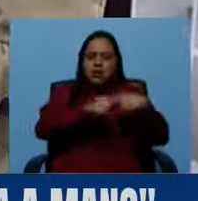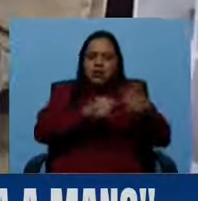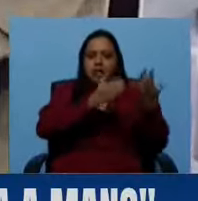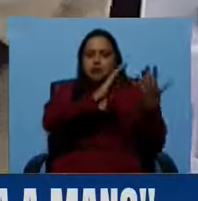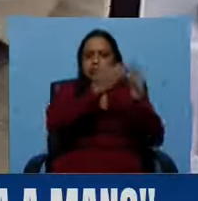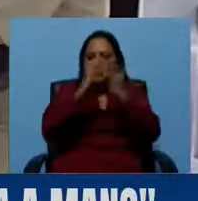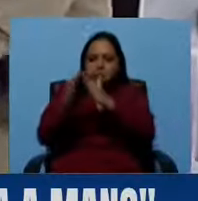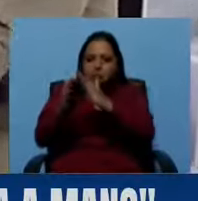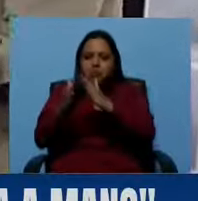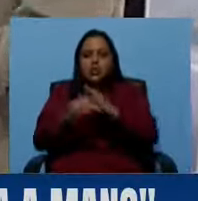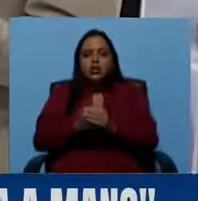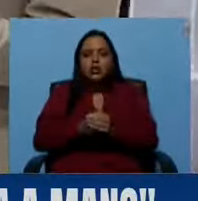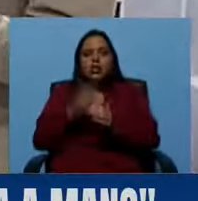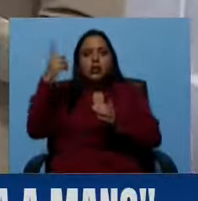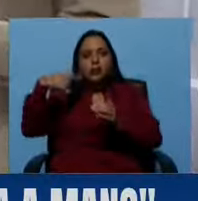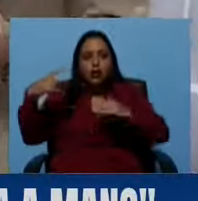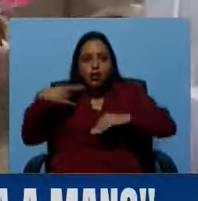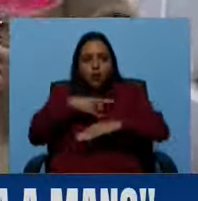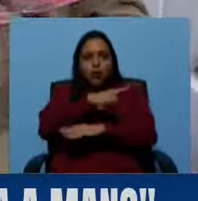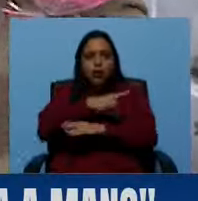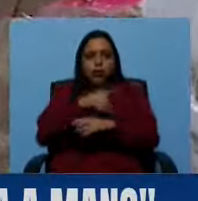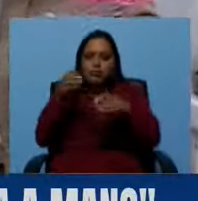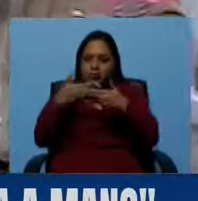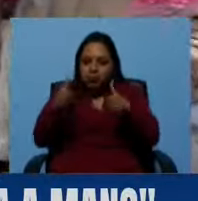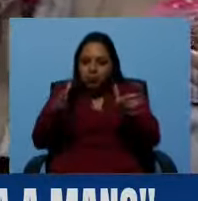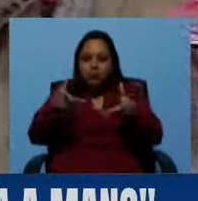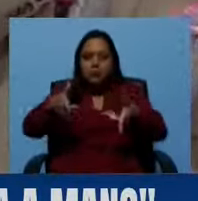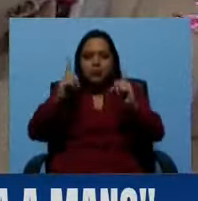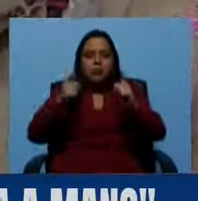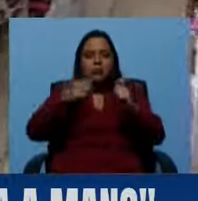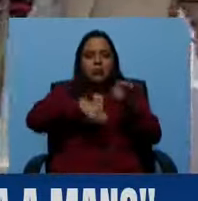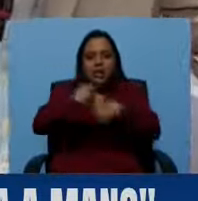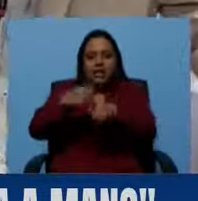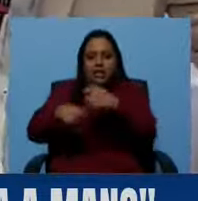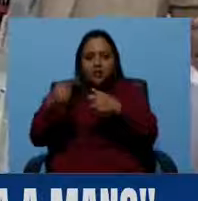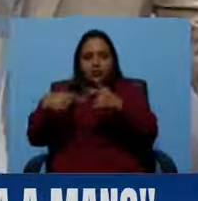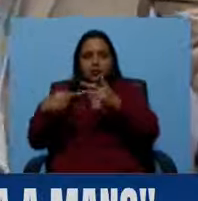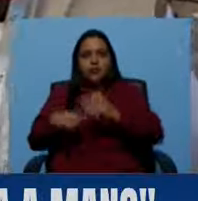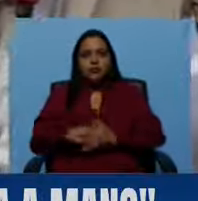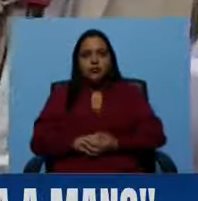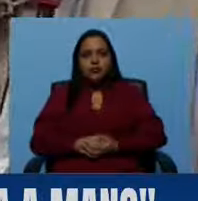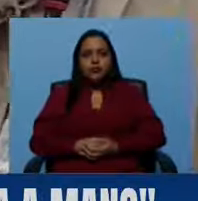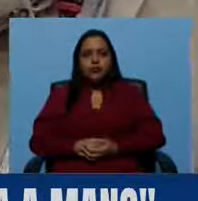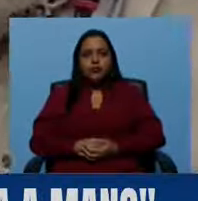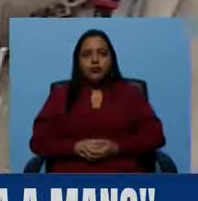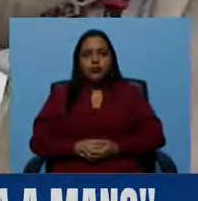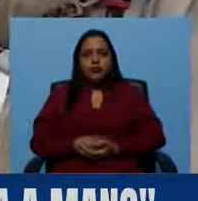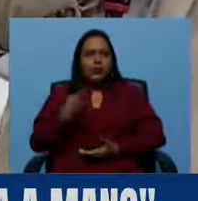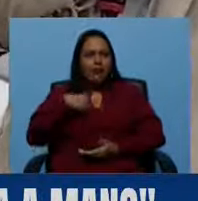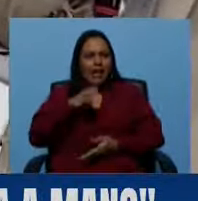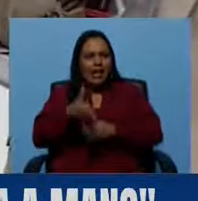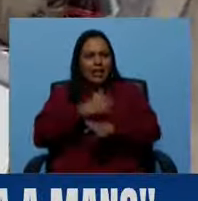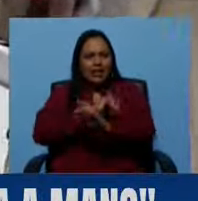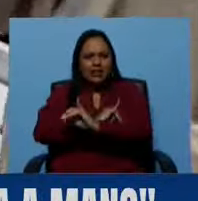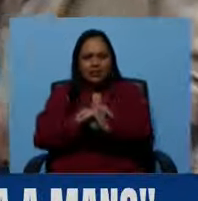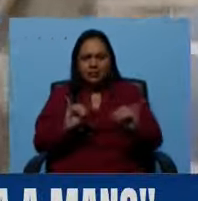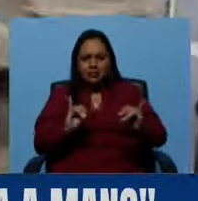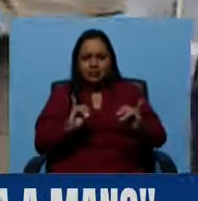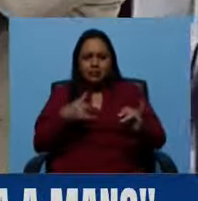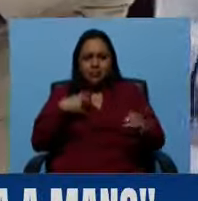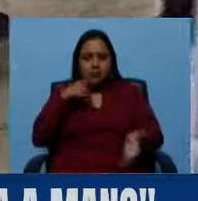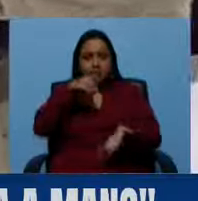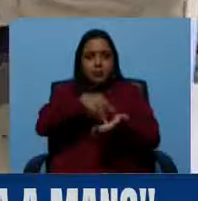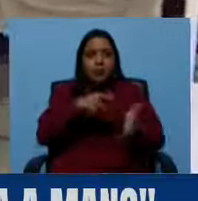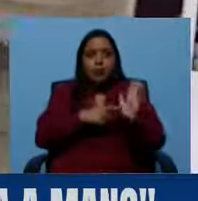los establecimientos, en los aeropuertos, una ventana para la comercialización de nuestros productos. Pero así yo no quería que termináramos esta visita sin